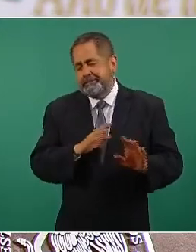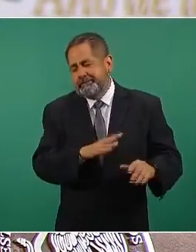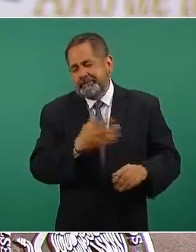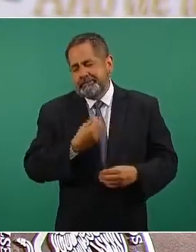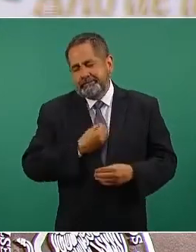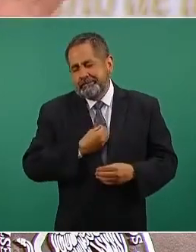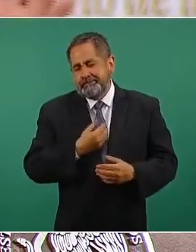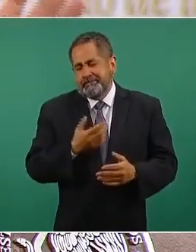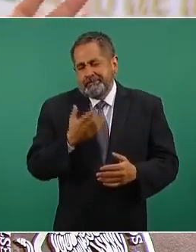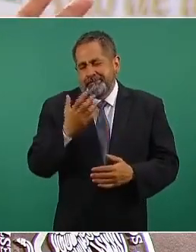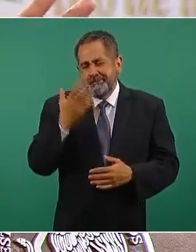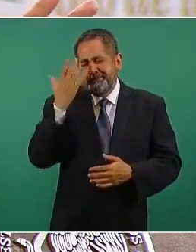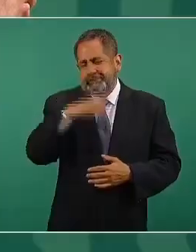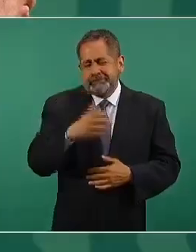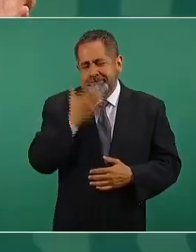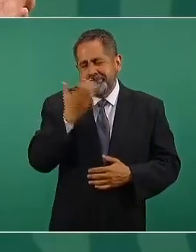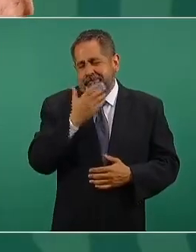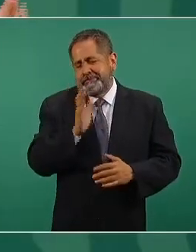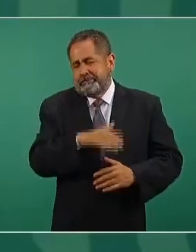O sea,